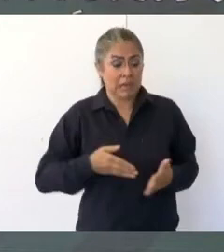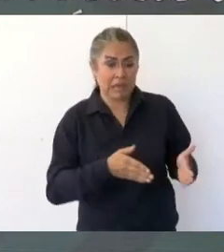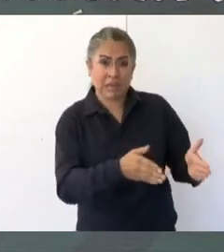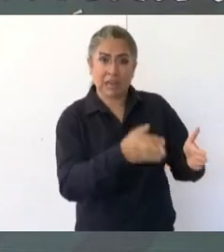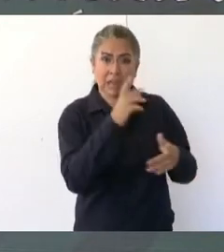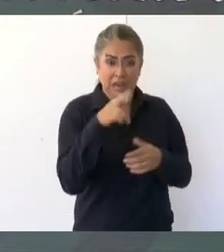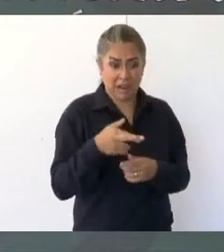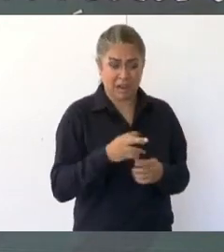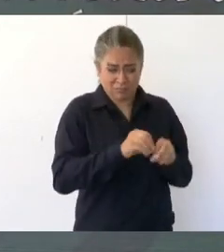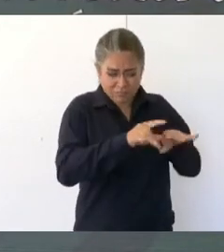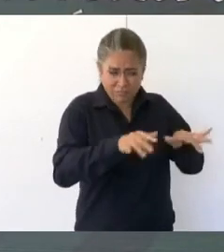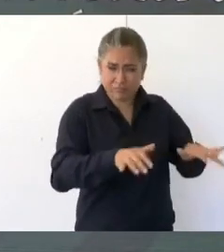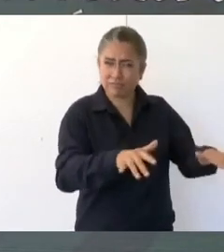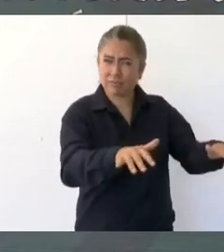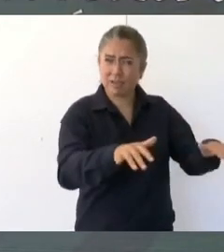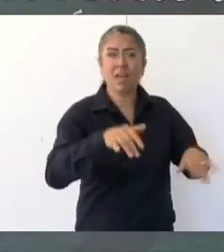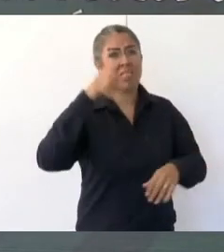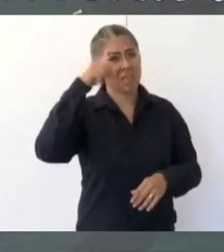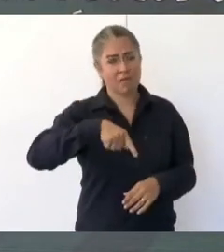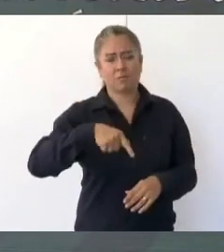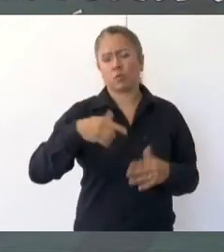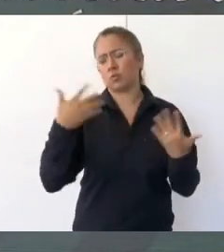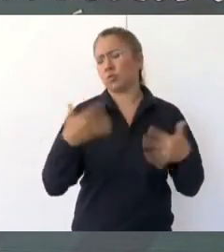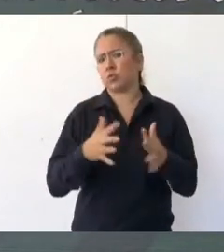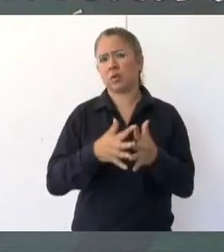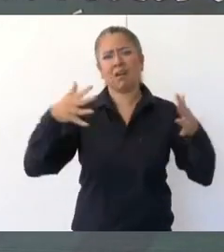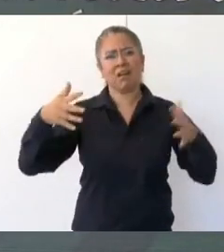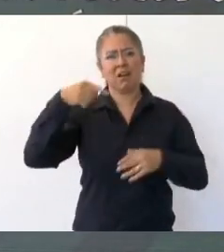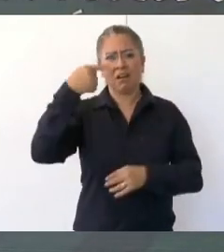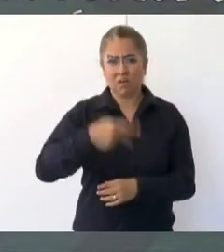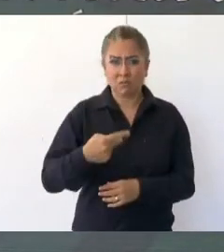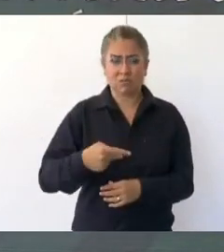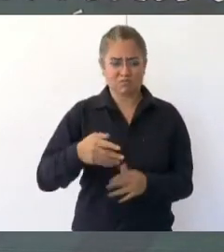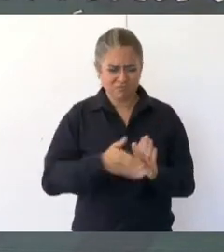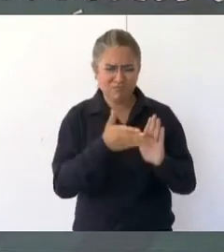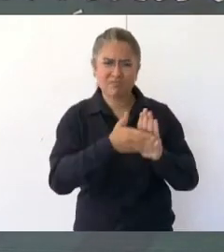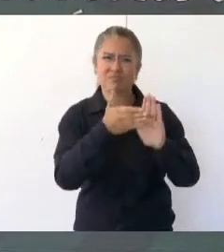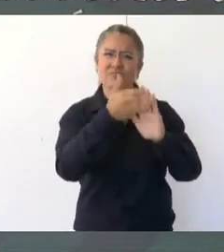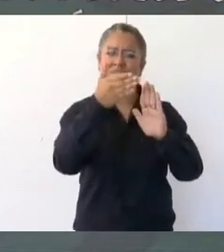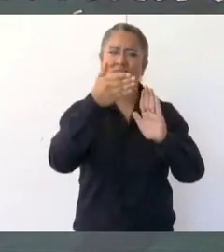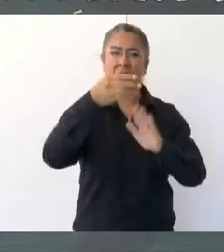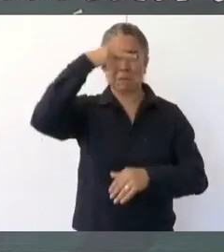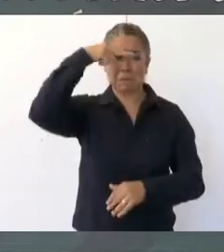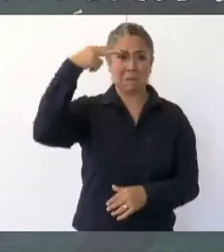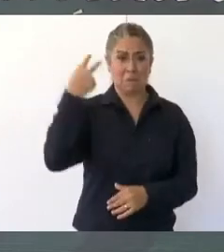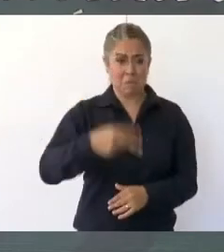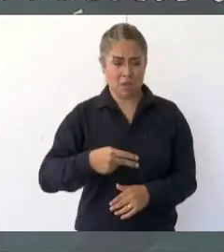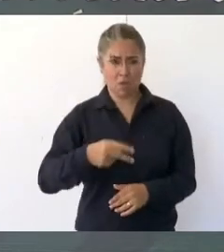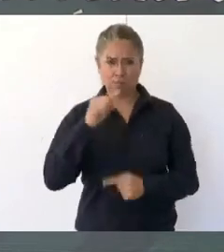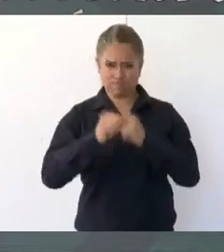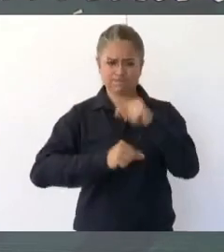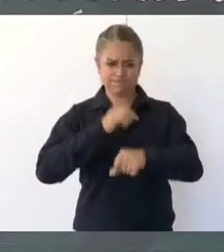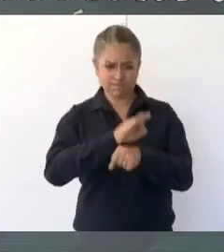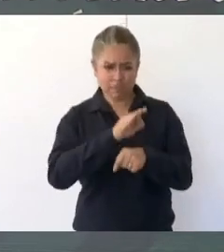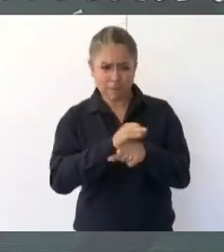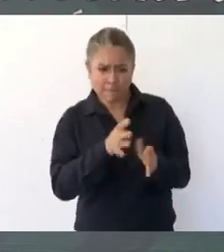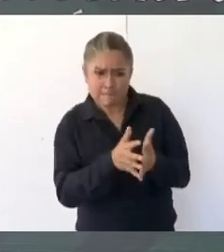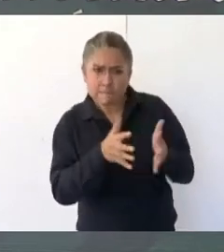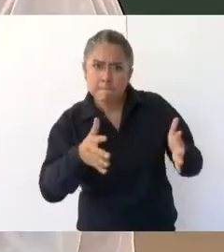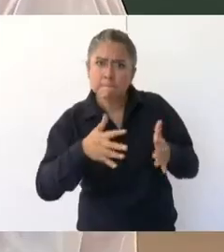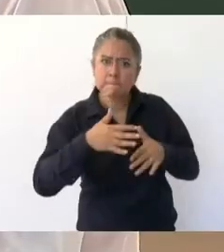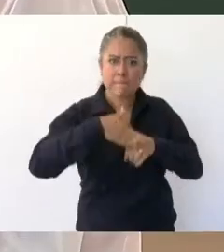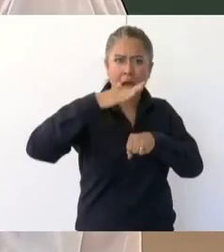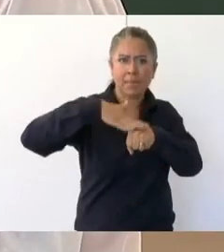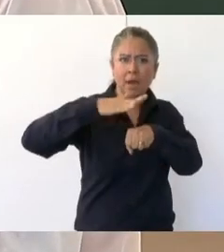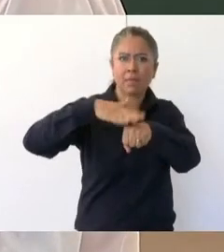forma parte de las grandes obras que el Gobierno de México está llevando a cabo para ampliar de manera significativa